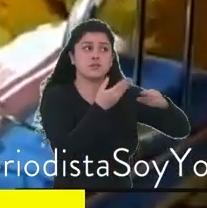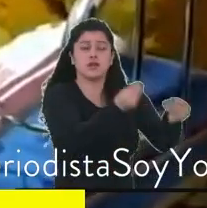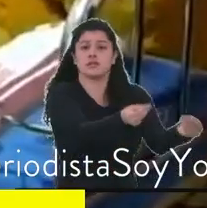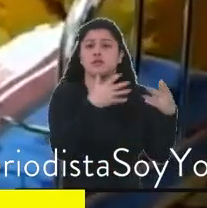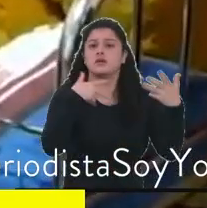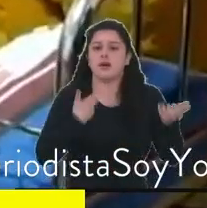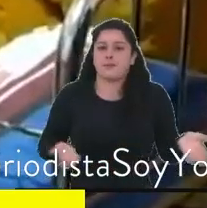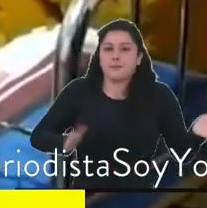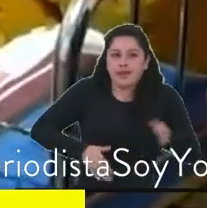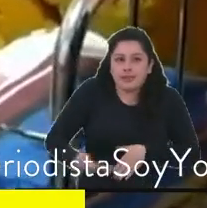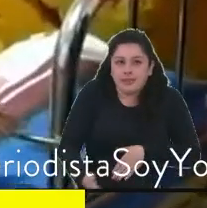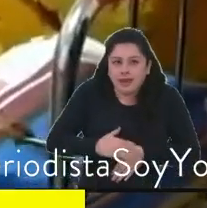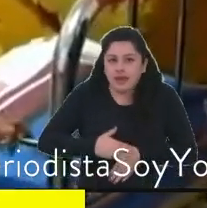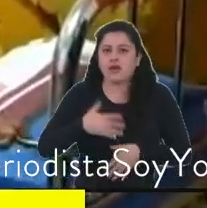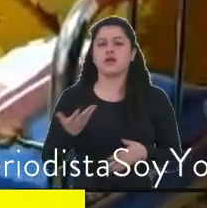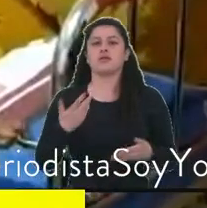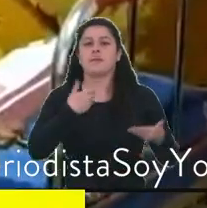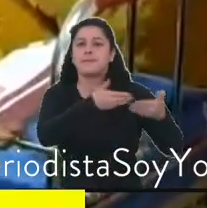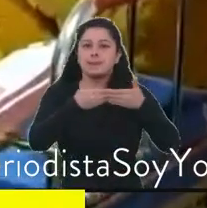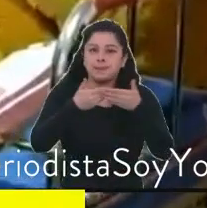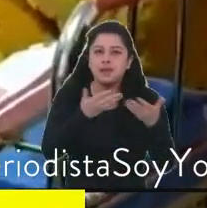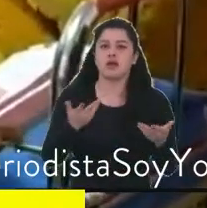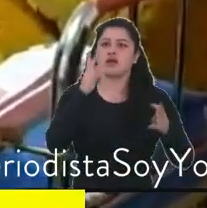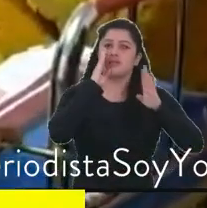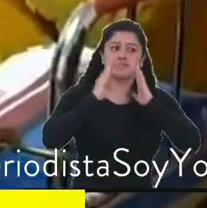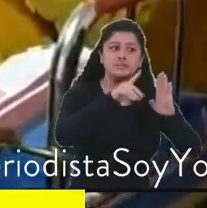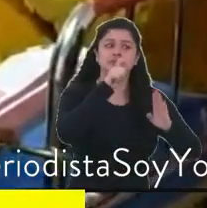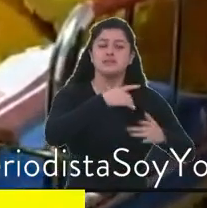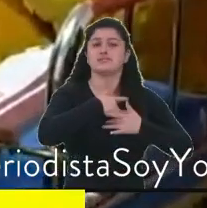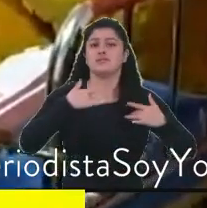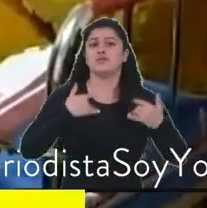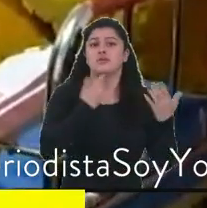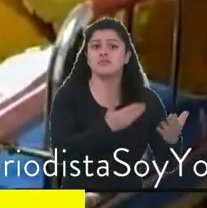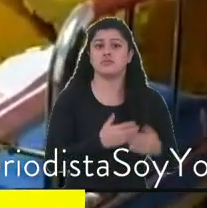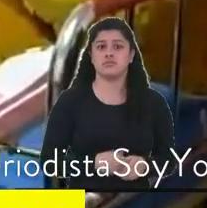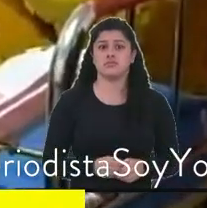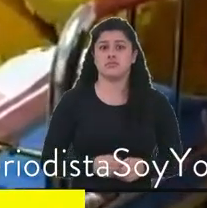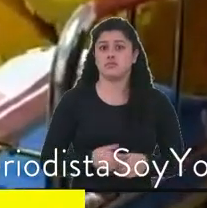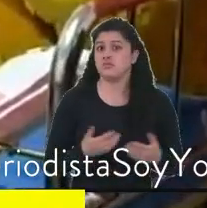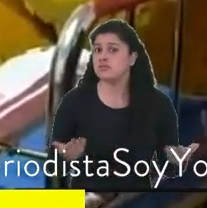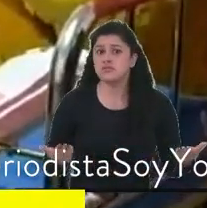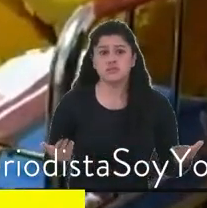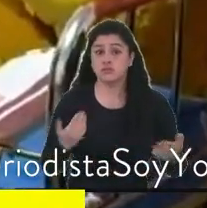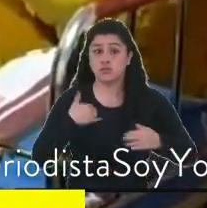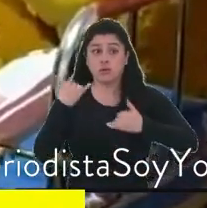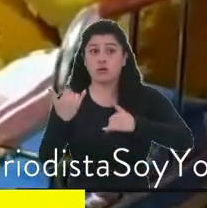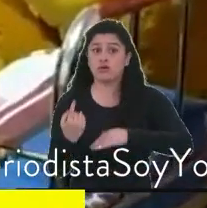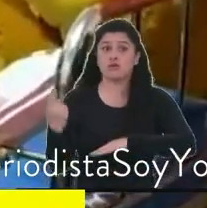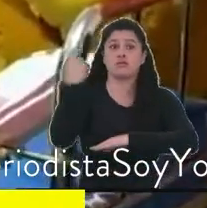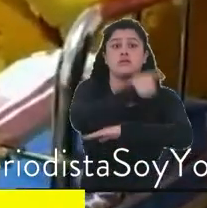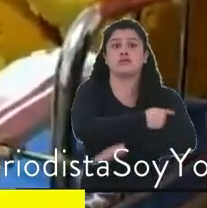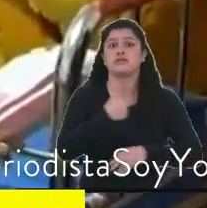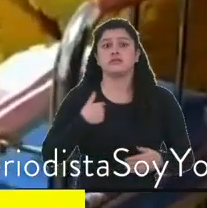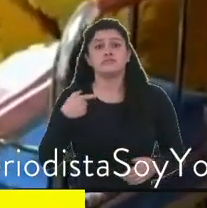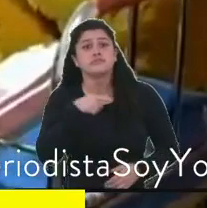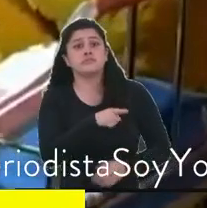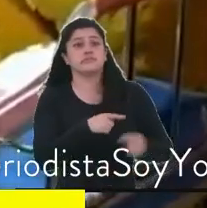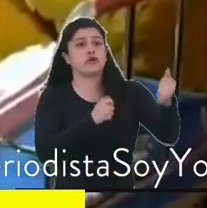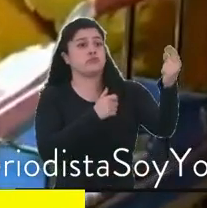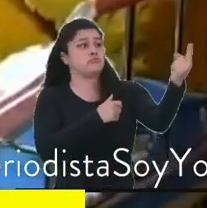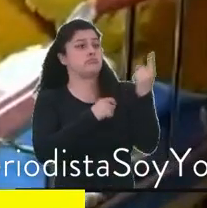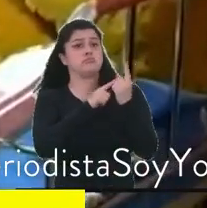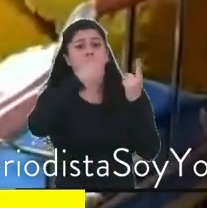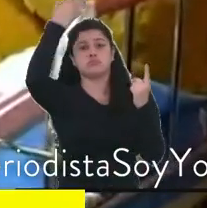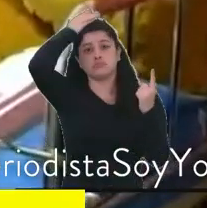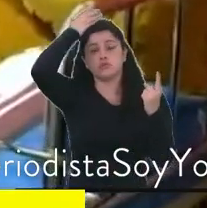sin procedimientos, y el día de hoy me dijo que no me iba a mandar más enfermería. La orden del médico